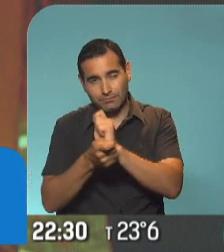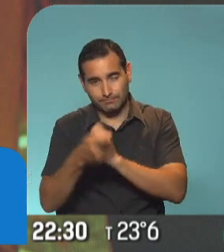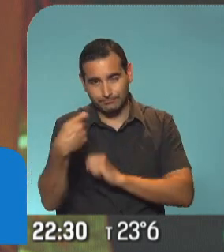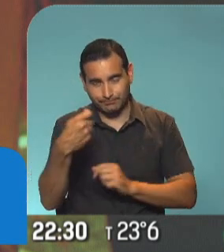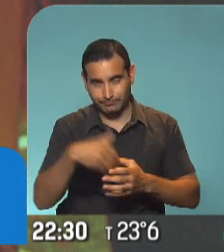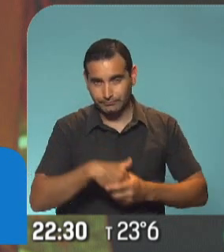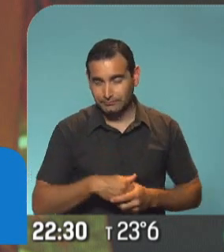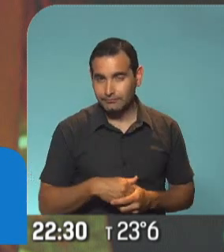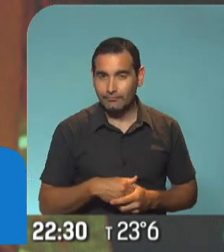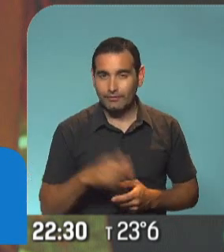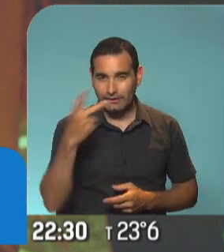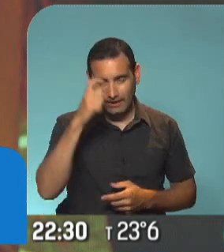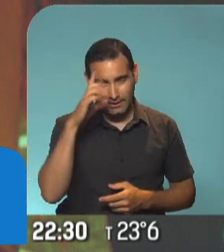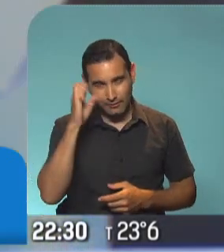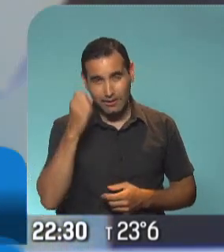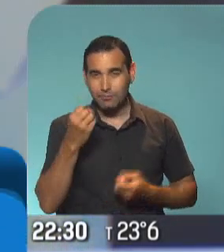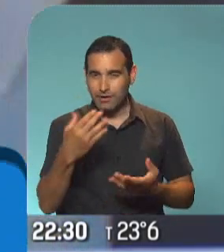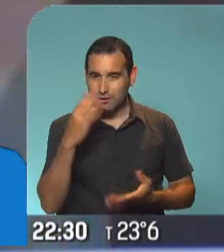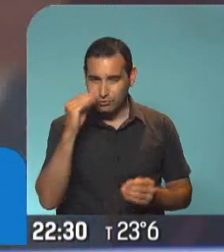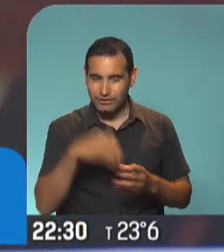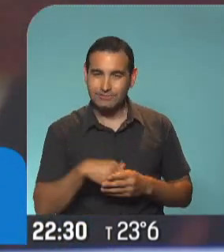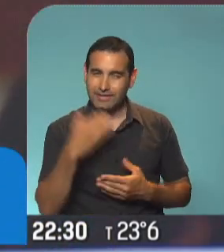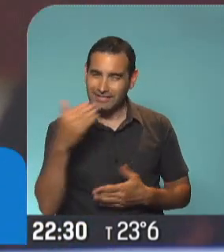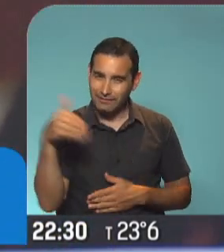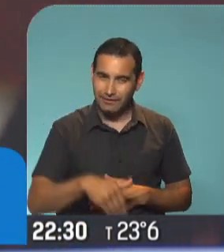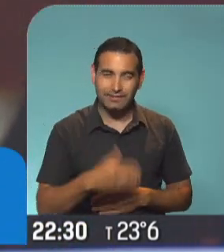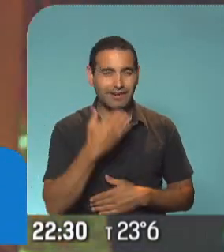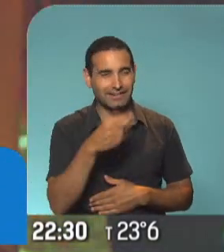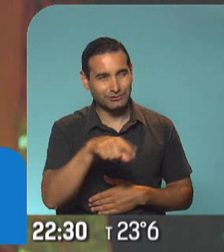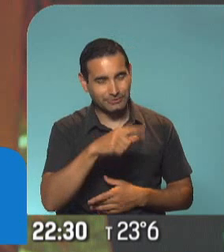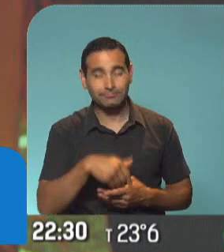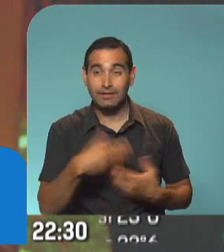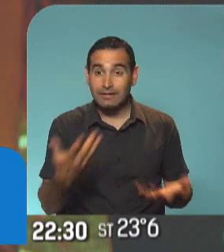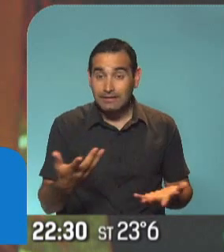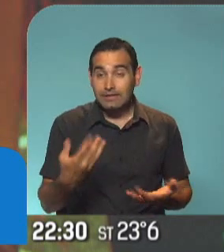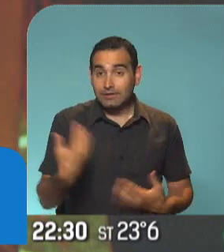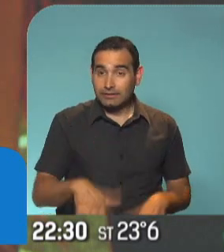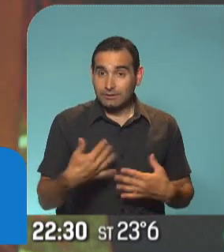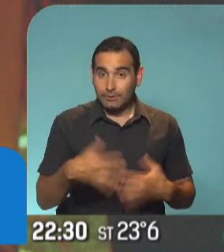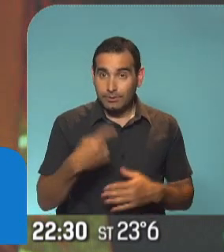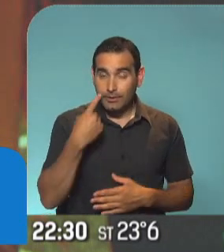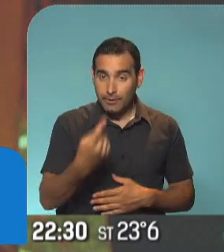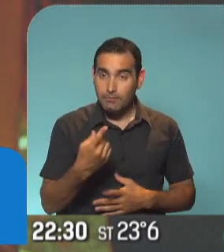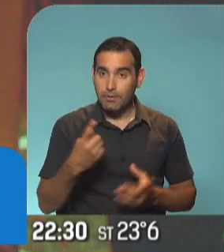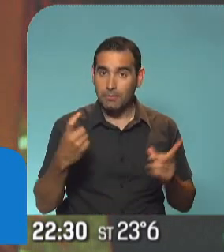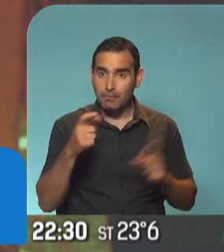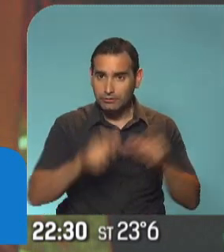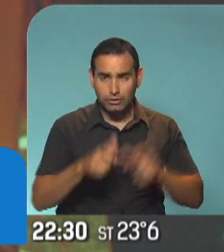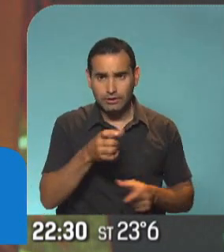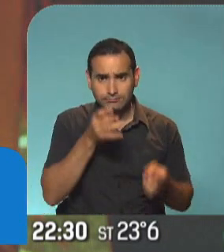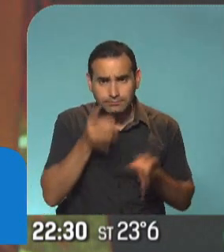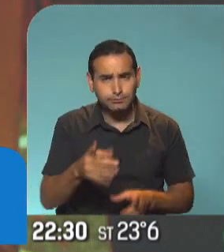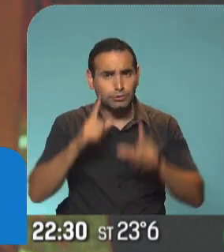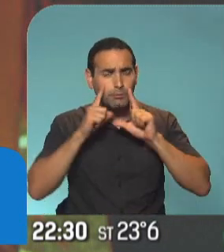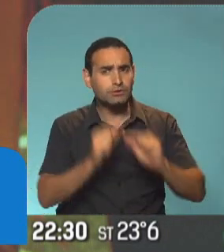previsional. Eber, buenas noches, gracias por venir. ¿Qué tal? Gracias por la invitación. No, por favor, un placer. Bueno, está generando más de un detractor, inclusive muchas